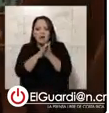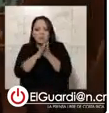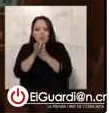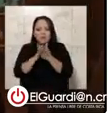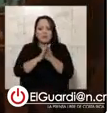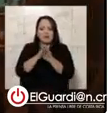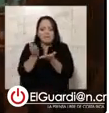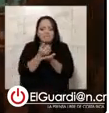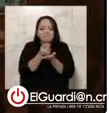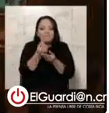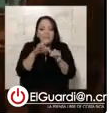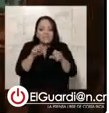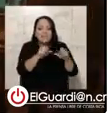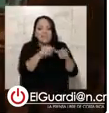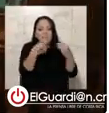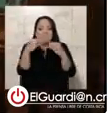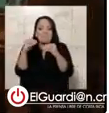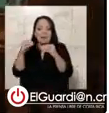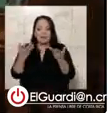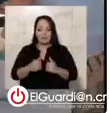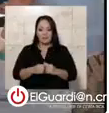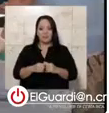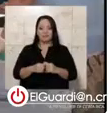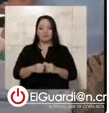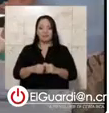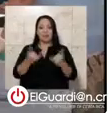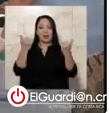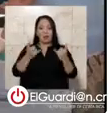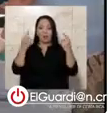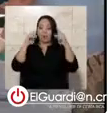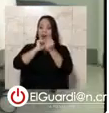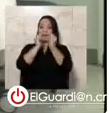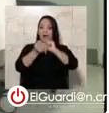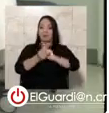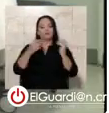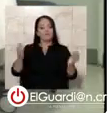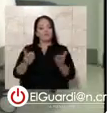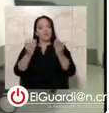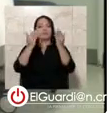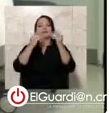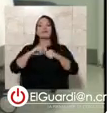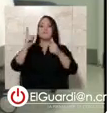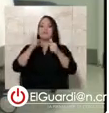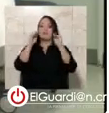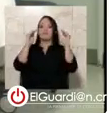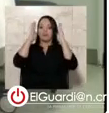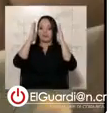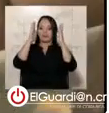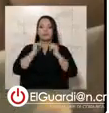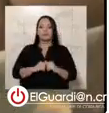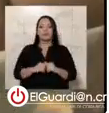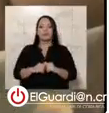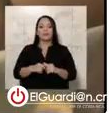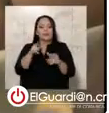aprovechaban para lucrar con los espacios de citas. Todos estos cambios vienen a fortalecer el primer nivel de atención, lo